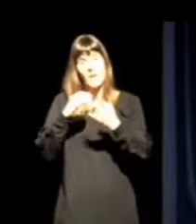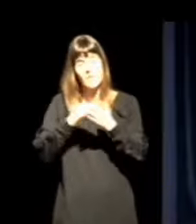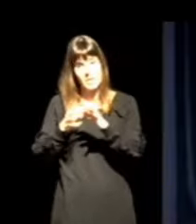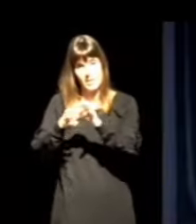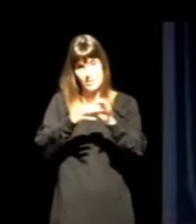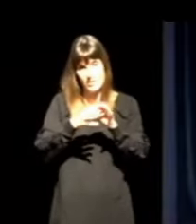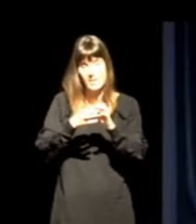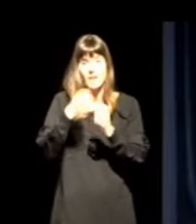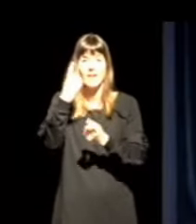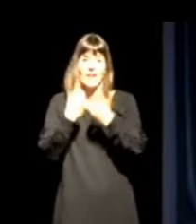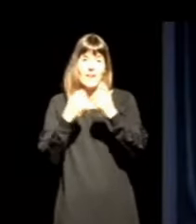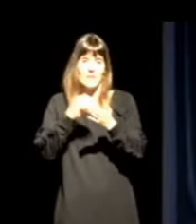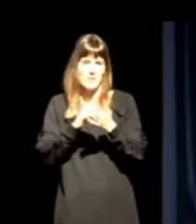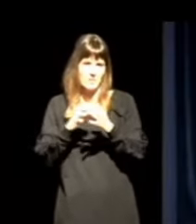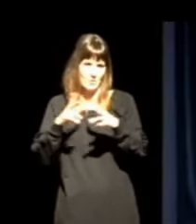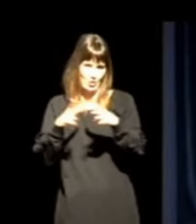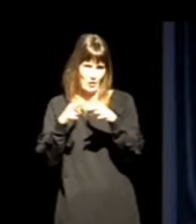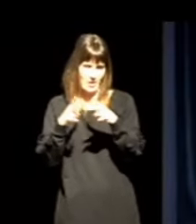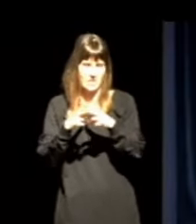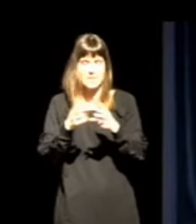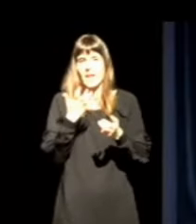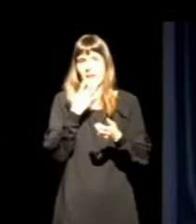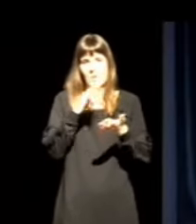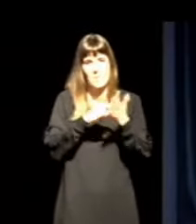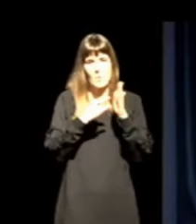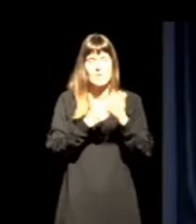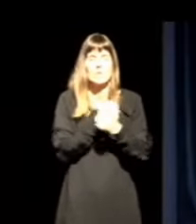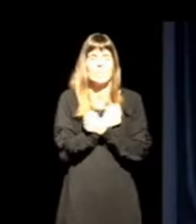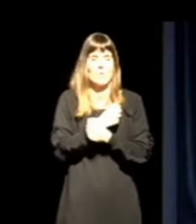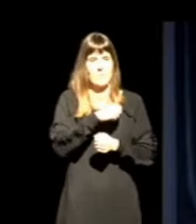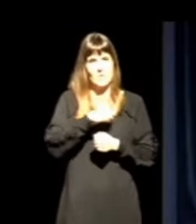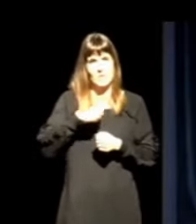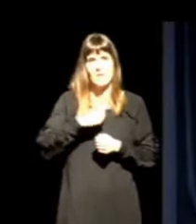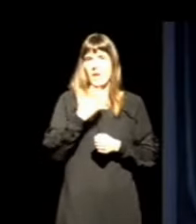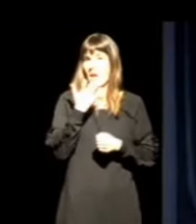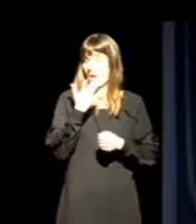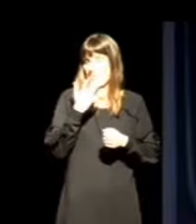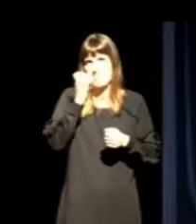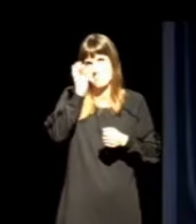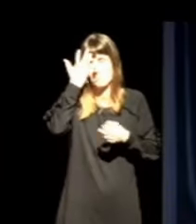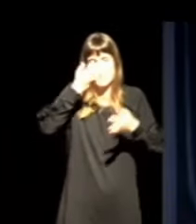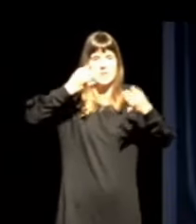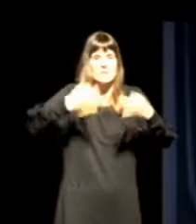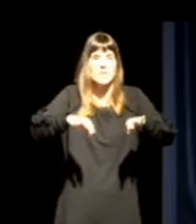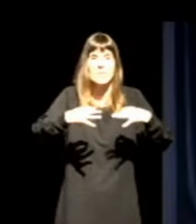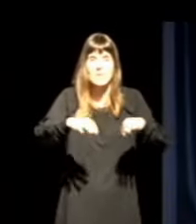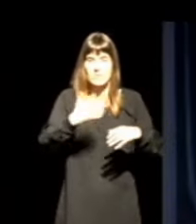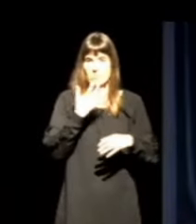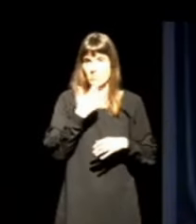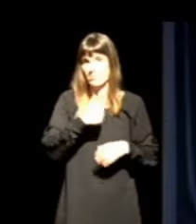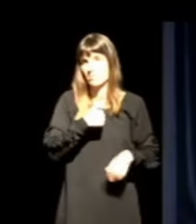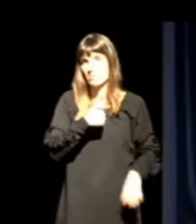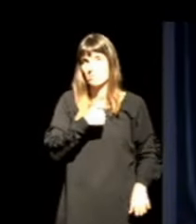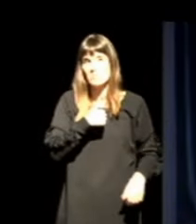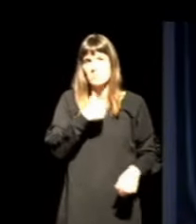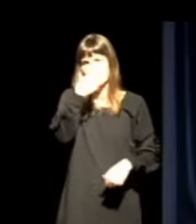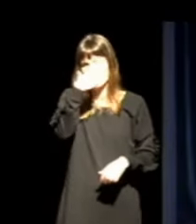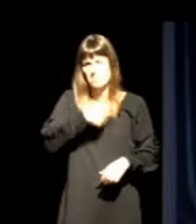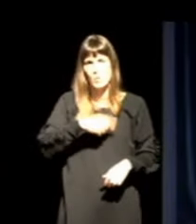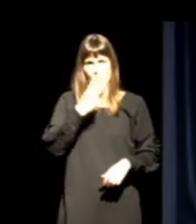sociales. Por ejemplo, un proyecto de amor personal puede ser una cosa muy sencilla. Por eso yo me